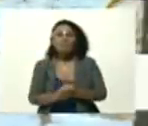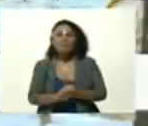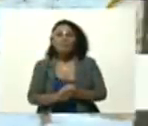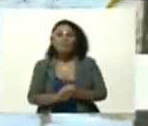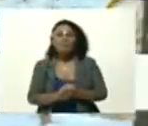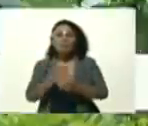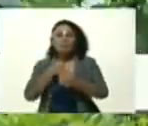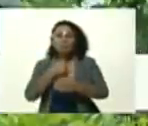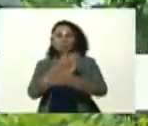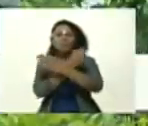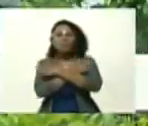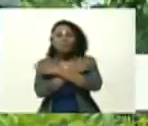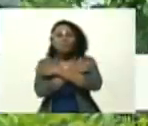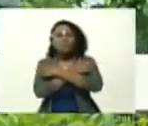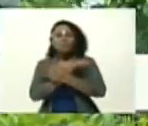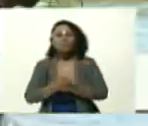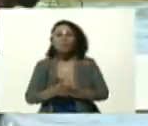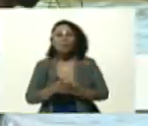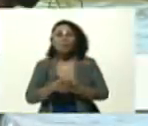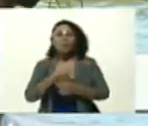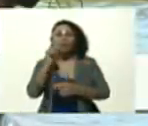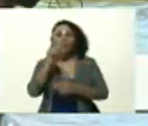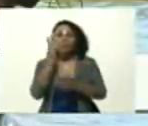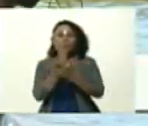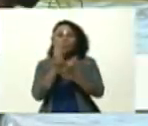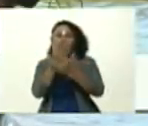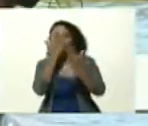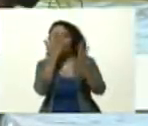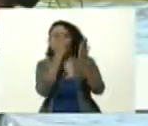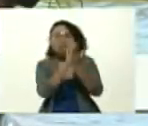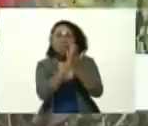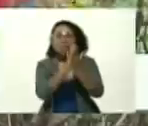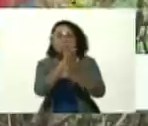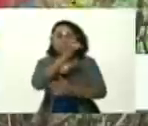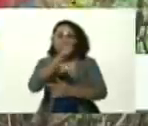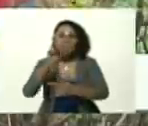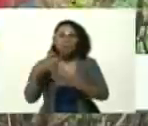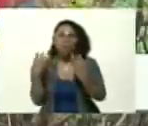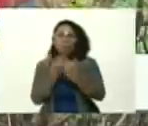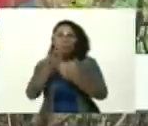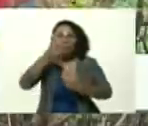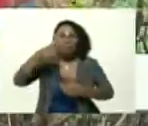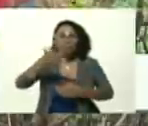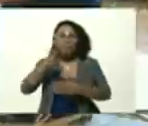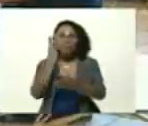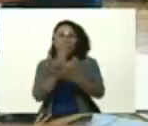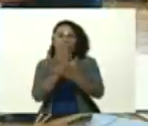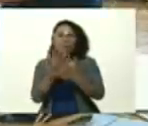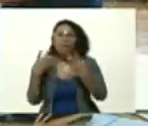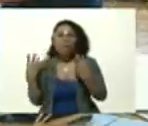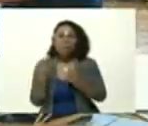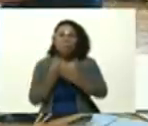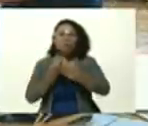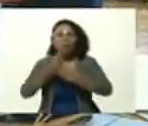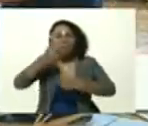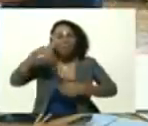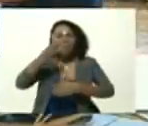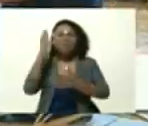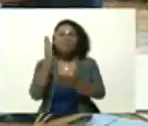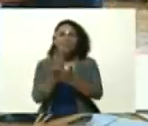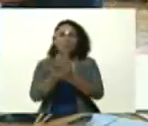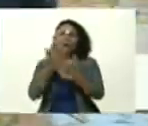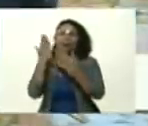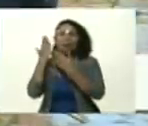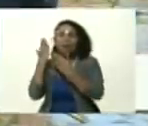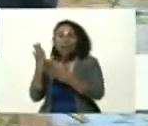Te felicito por estar al frente de la gente, junto al pueblo siempre, con el pueblo siempre. Así es